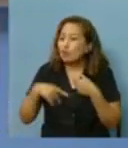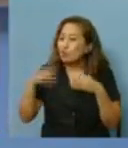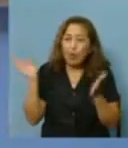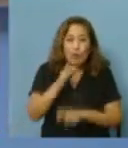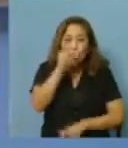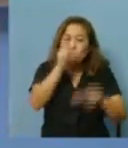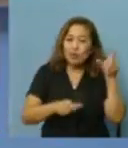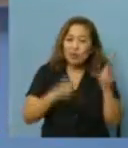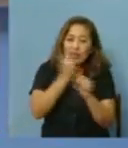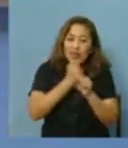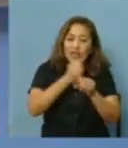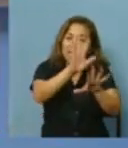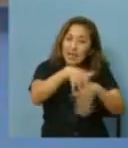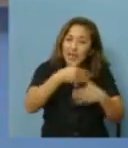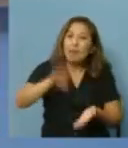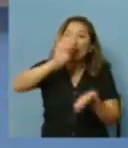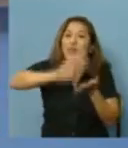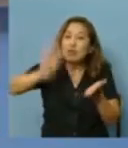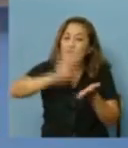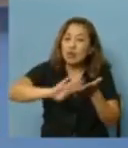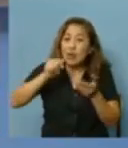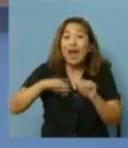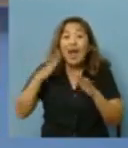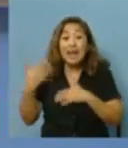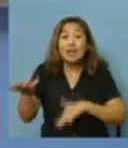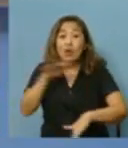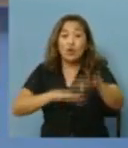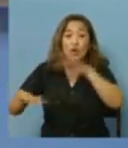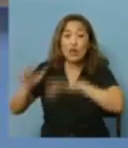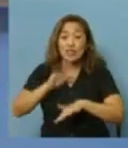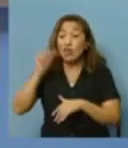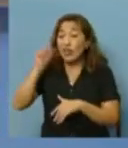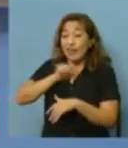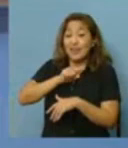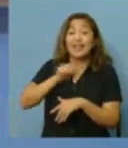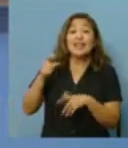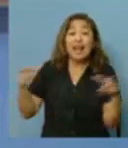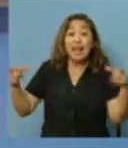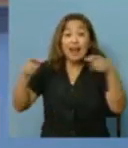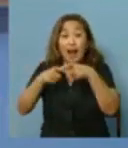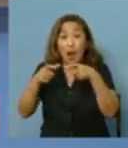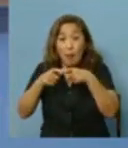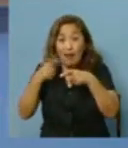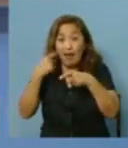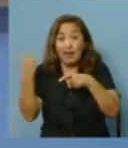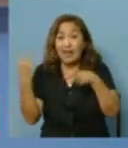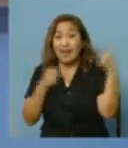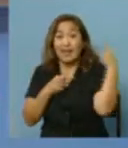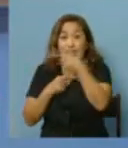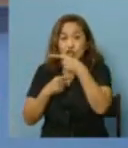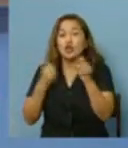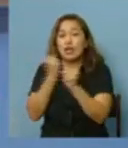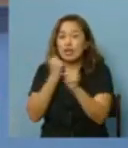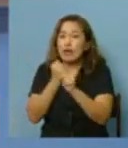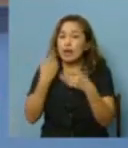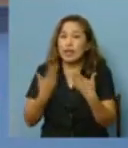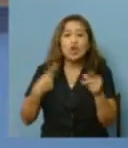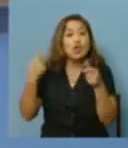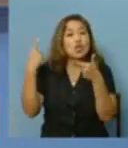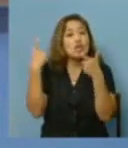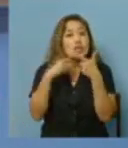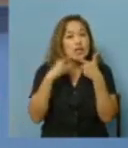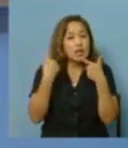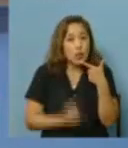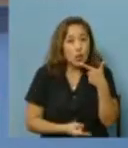es decir debe haber una planificación y la cámara quiere tenerla estamos trabajando para eso segundo de ver